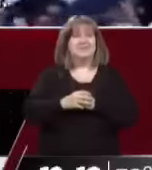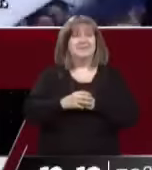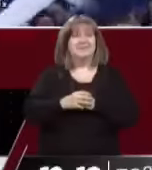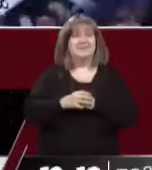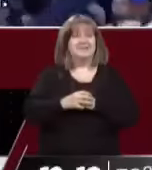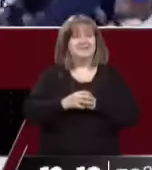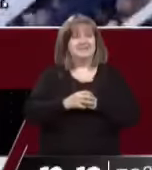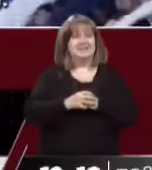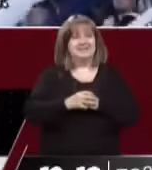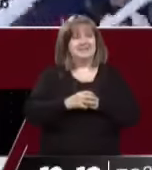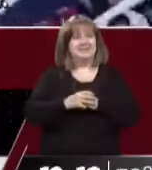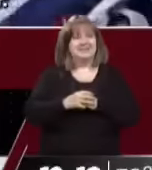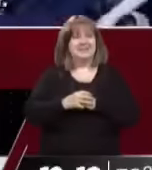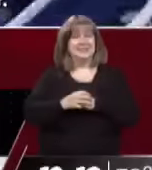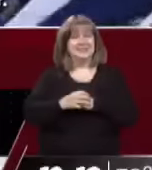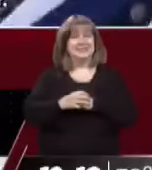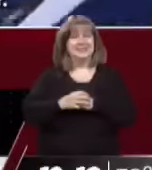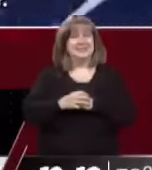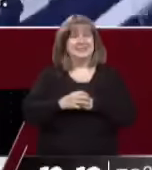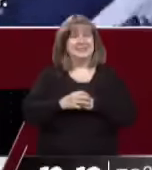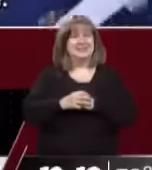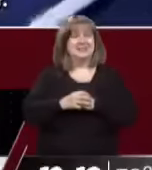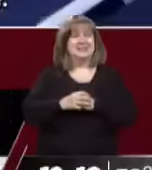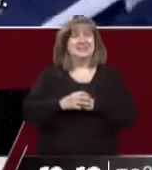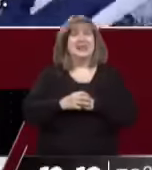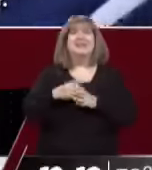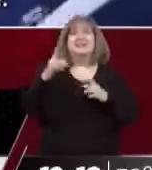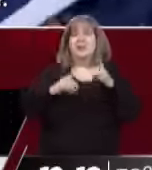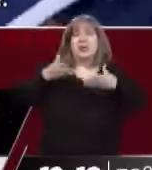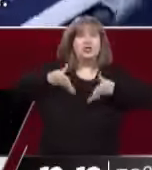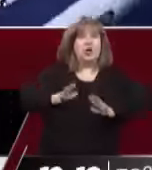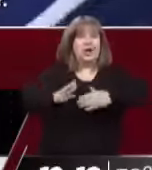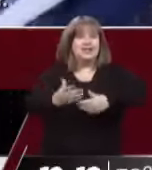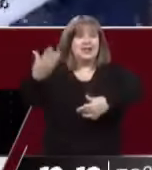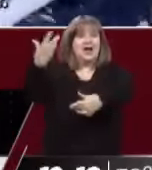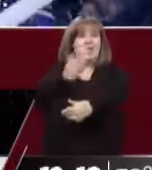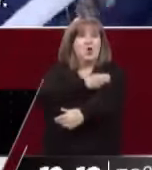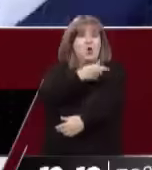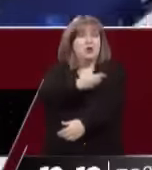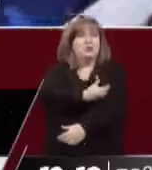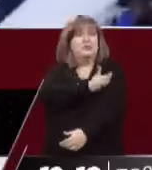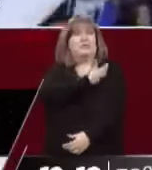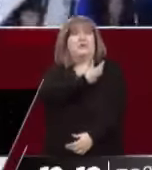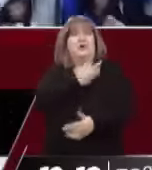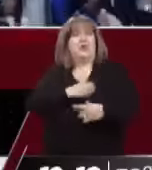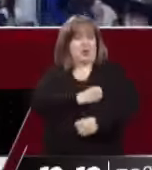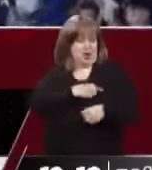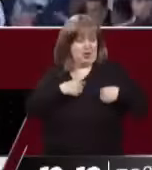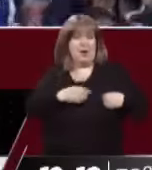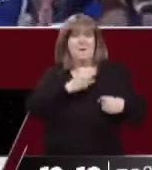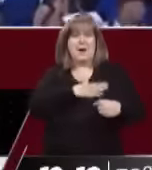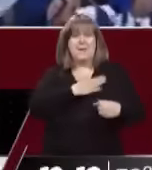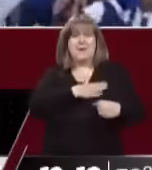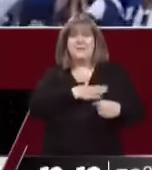me inyectaron al nacer. Se me para el corazón cada vez que veo perder. ¿Qué tal? Me pongo de